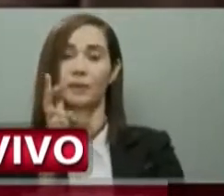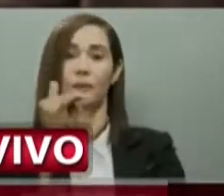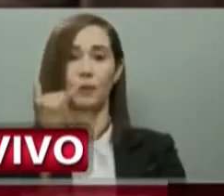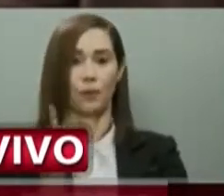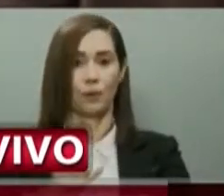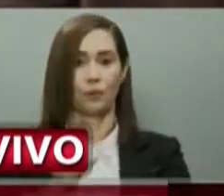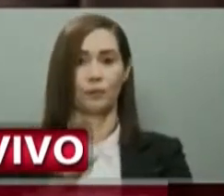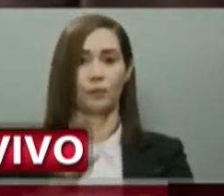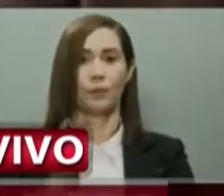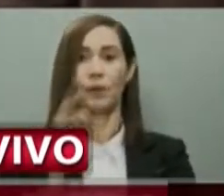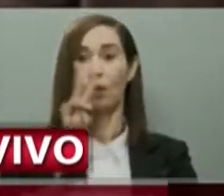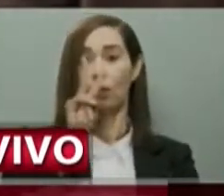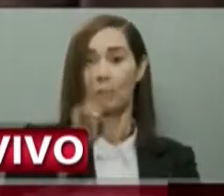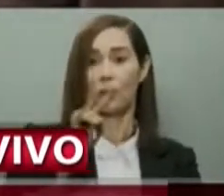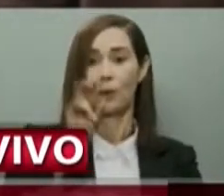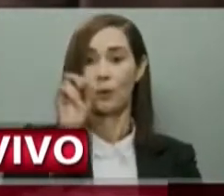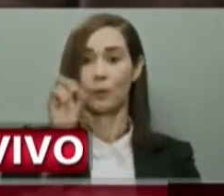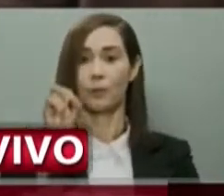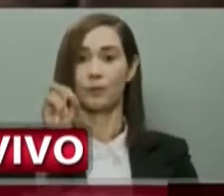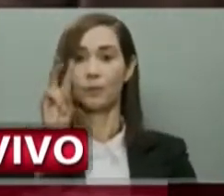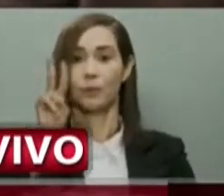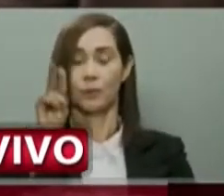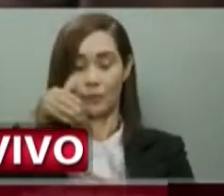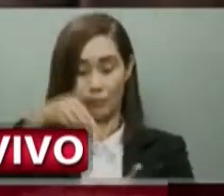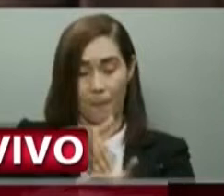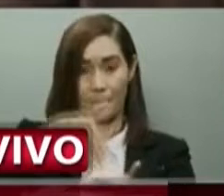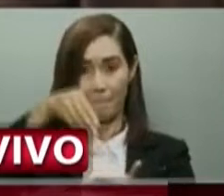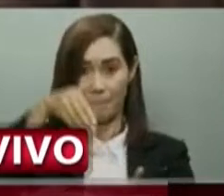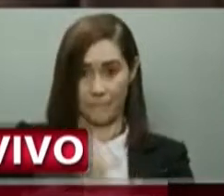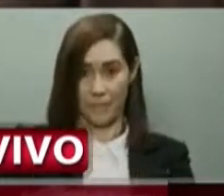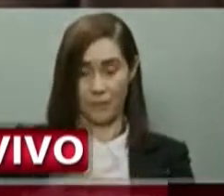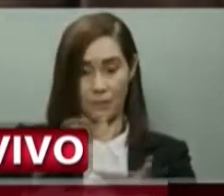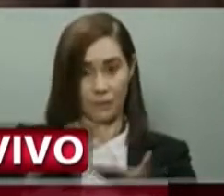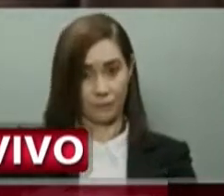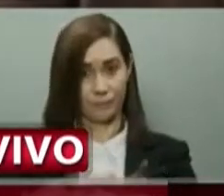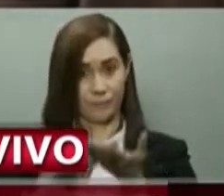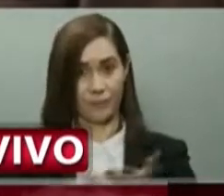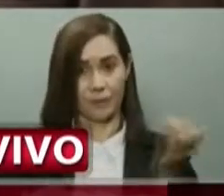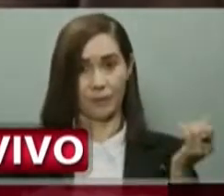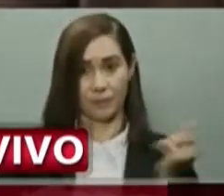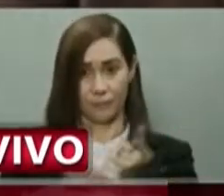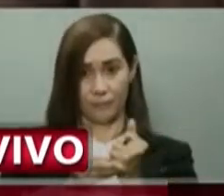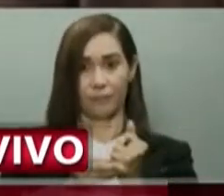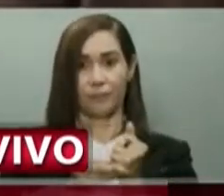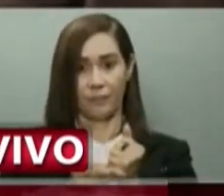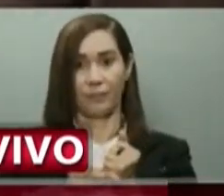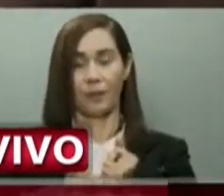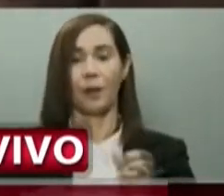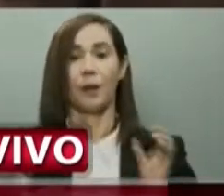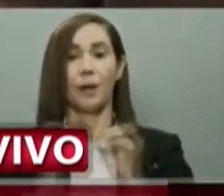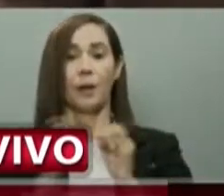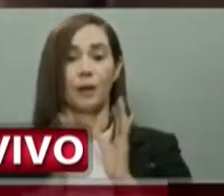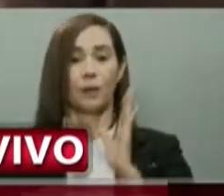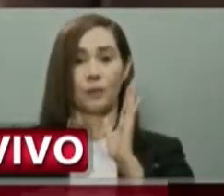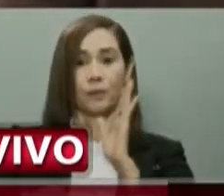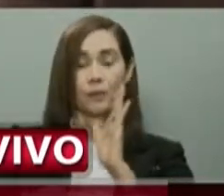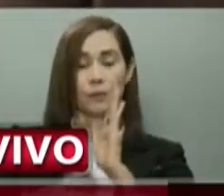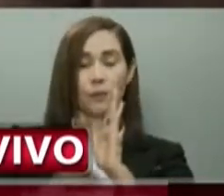tenemos 2.2 millones de quintales adicionales, para